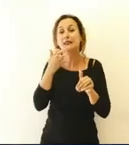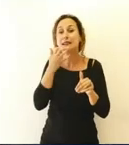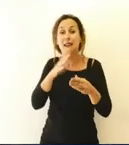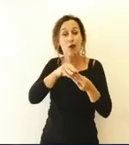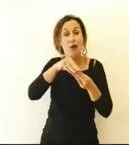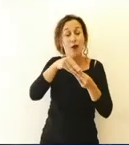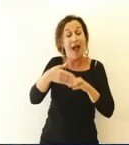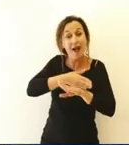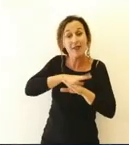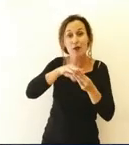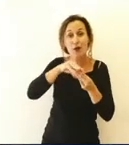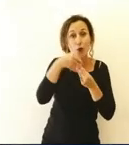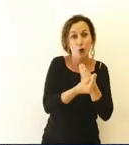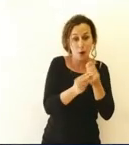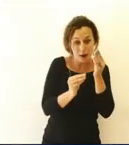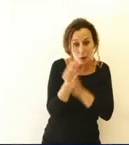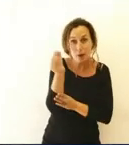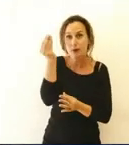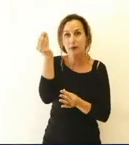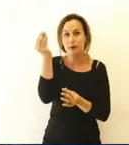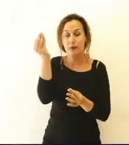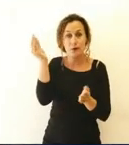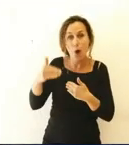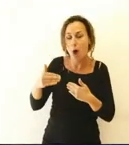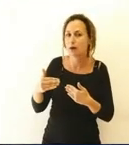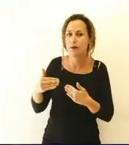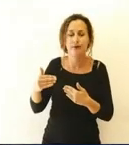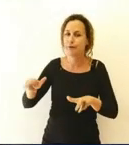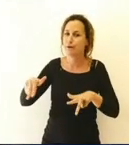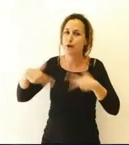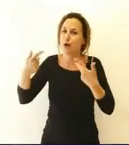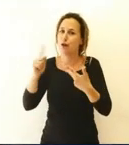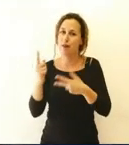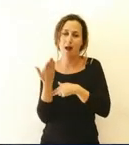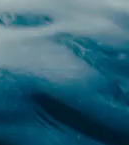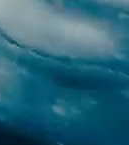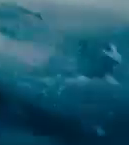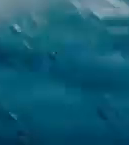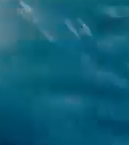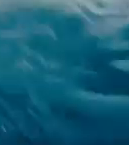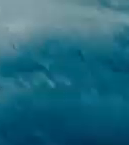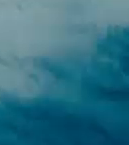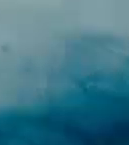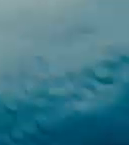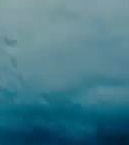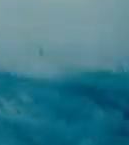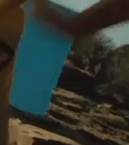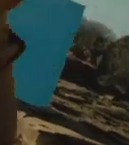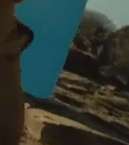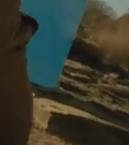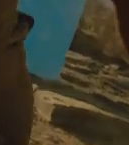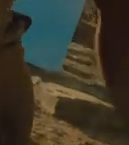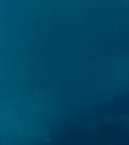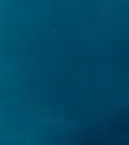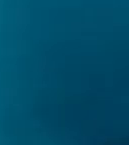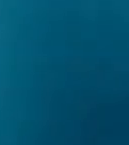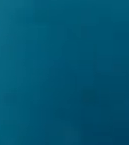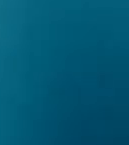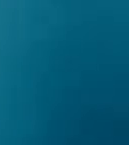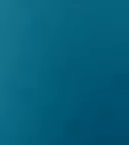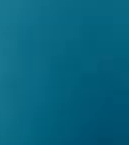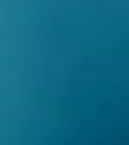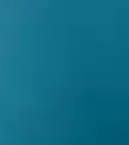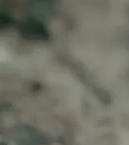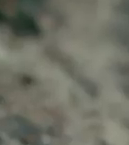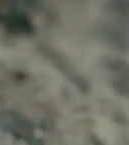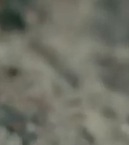los papeles en el sistema. Por mi parte, pues nada más con esta. No es todo lo que